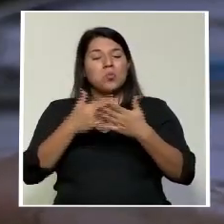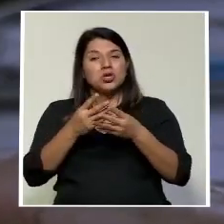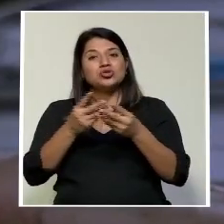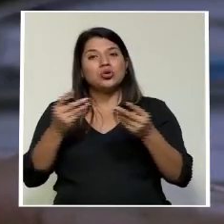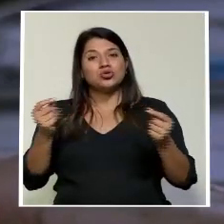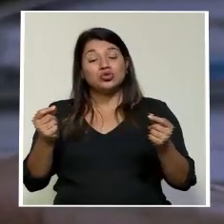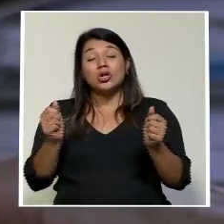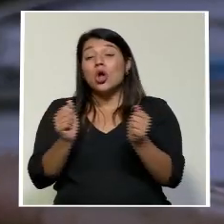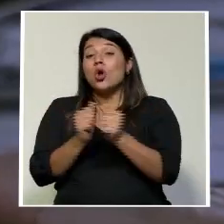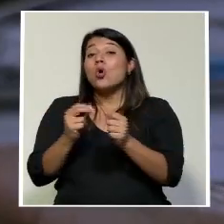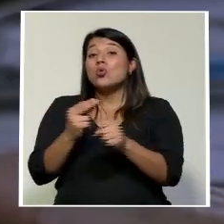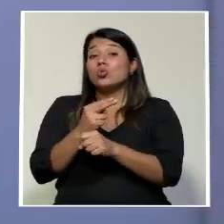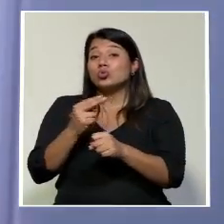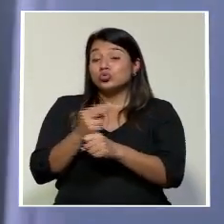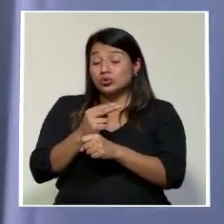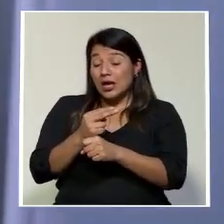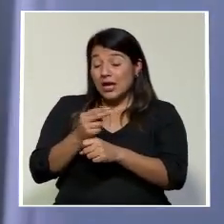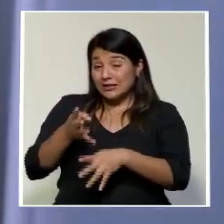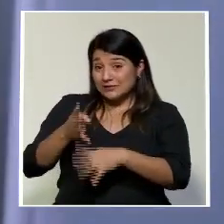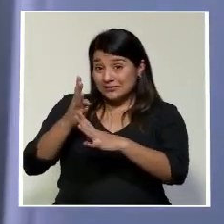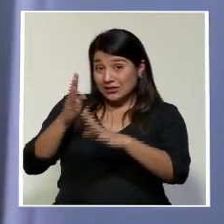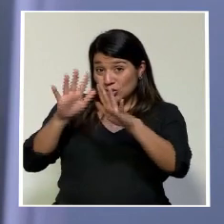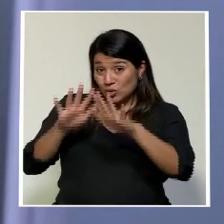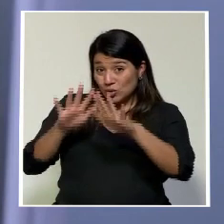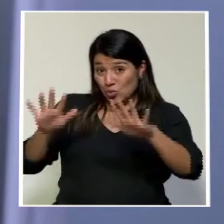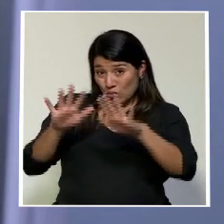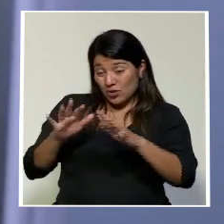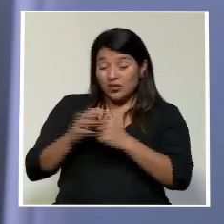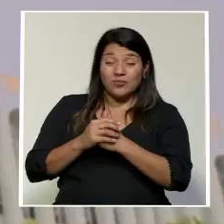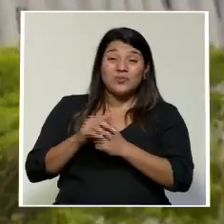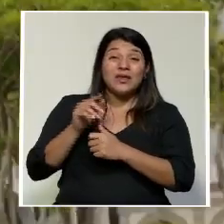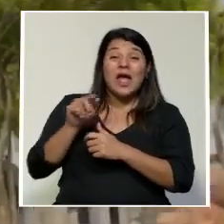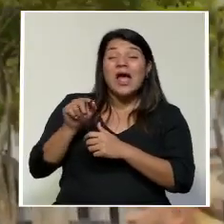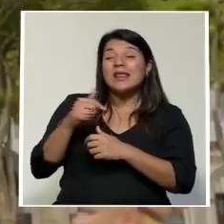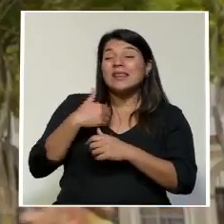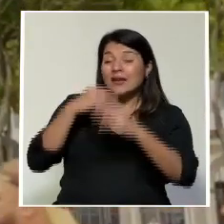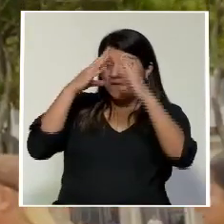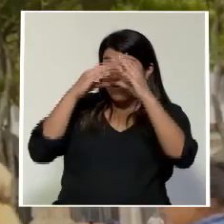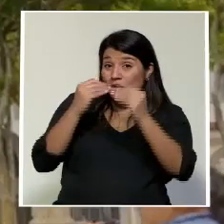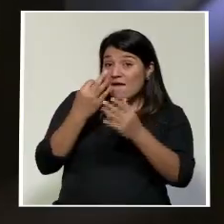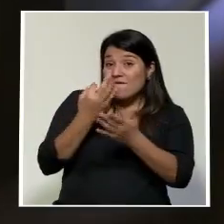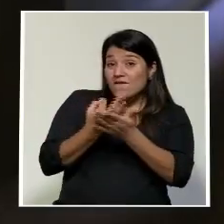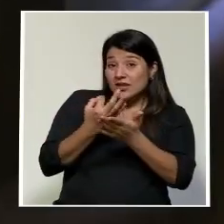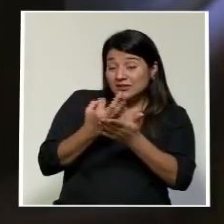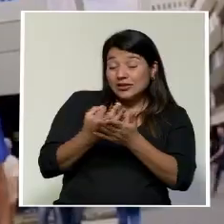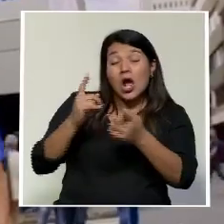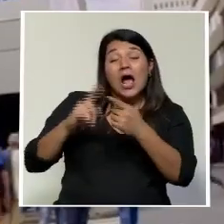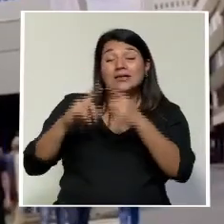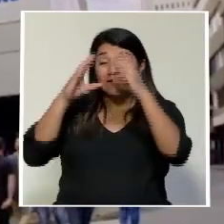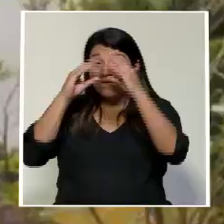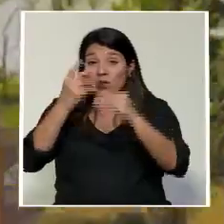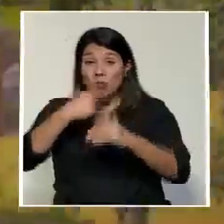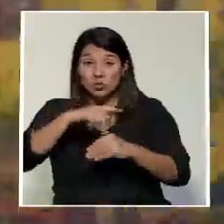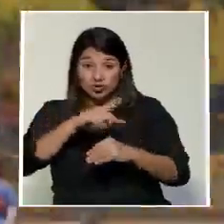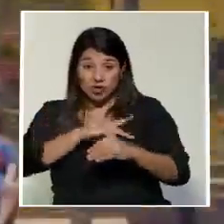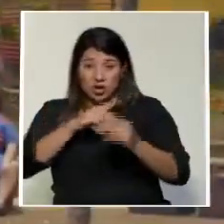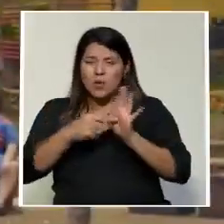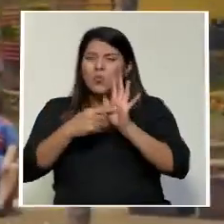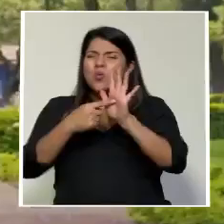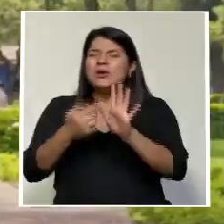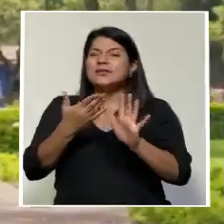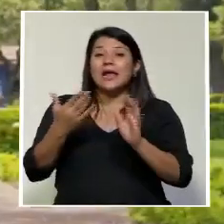que van desde el manejo de datos financieros hasta los más sensibles datos personales demostrando que la tecnología está